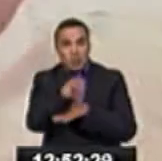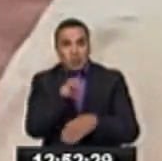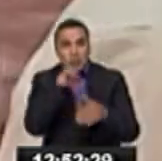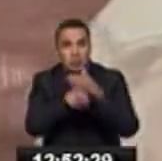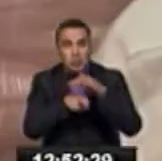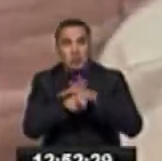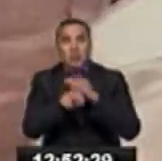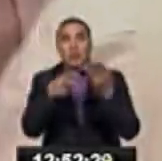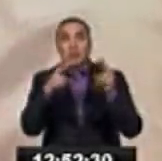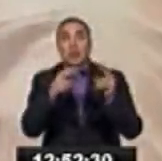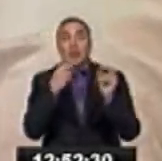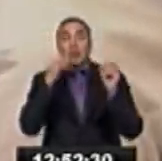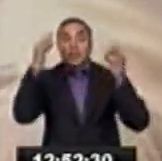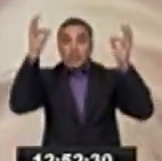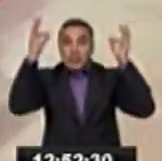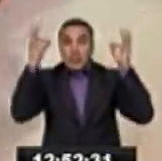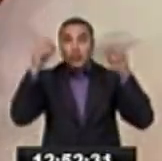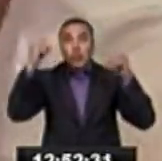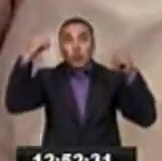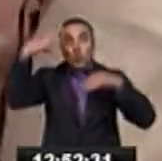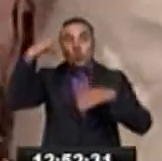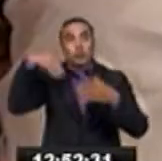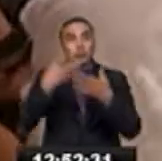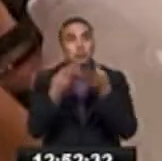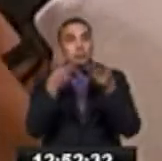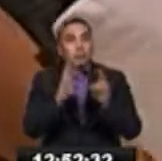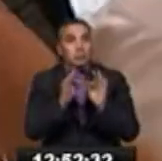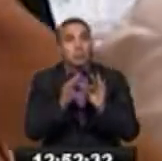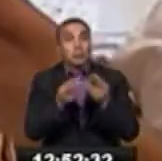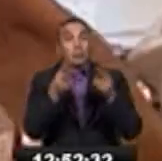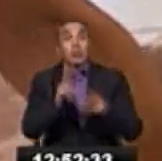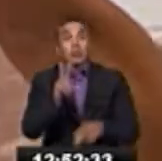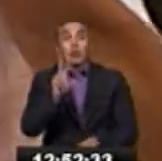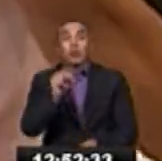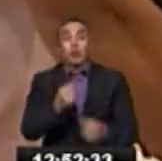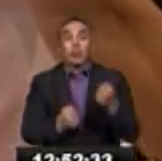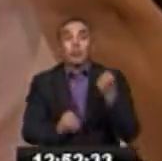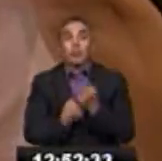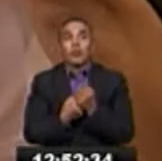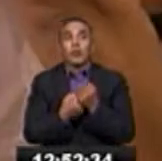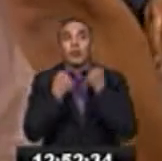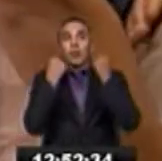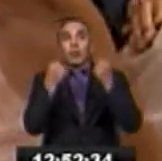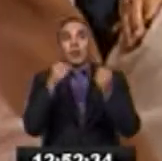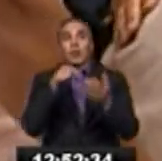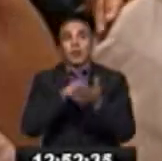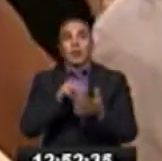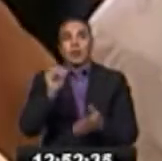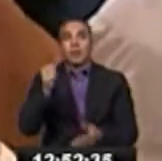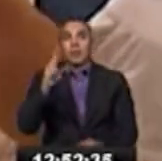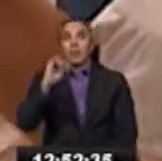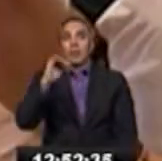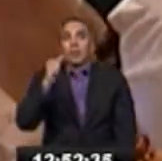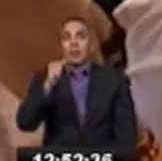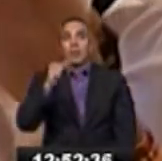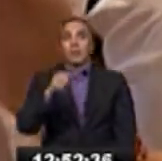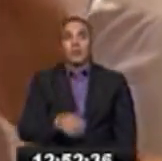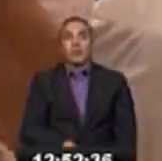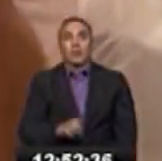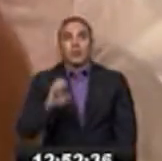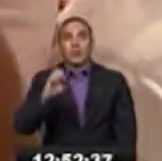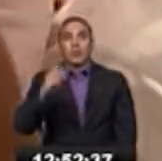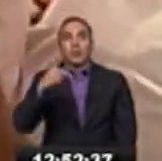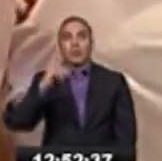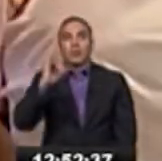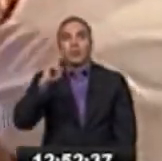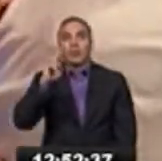las hidroeléctricas, además de su postura en torno a no apoyar la candidatura de María Fernanda Espinosa a la